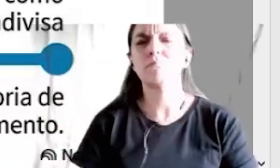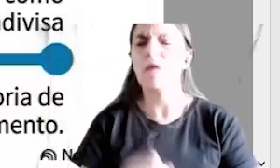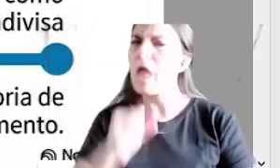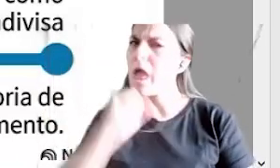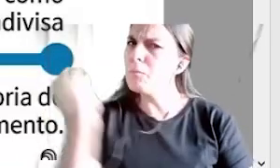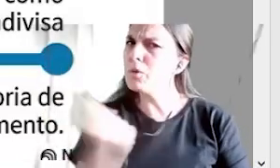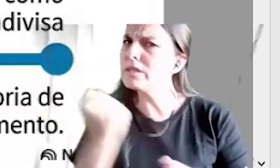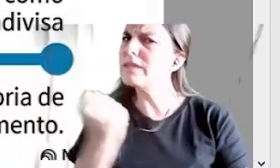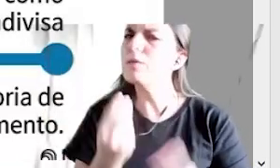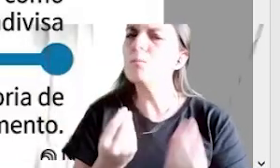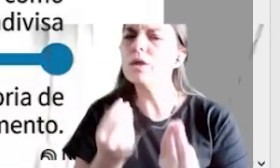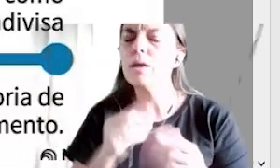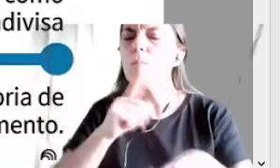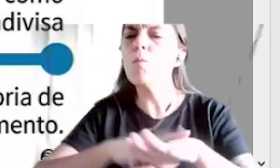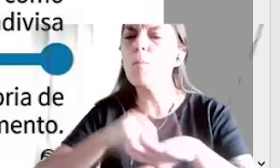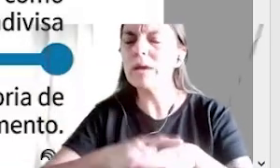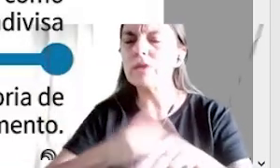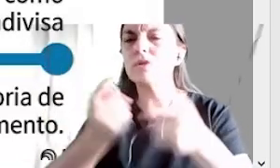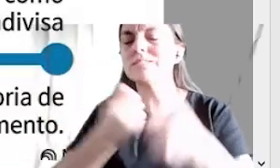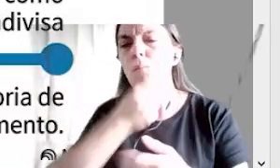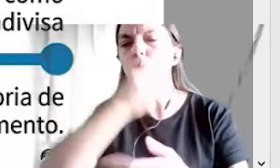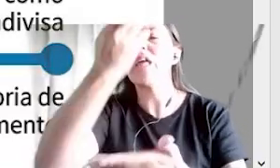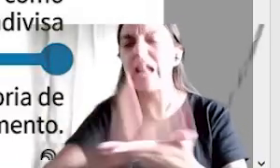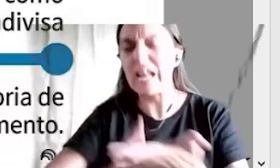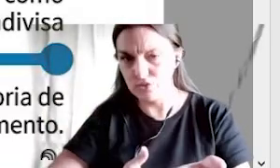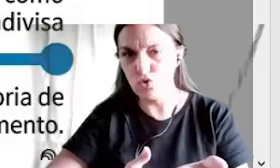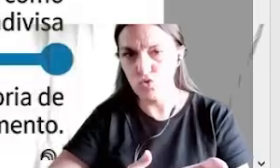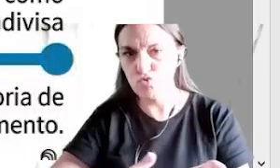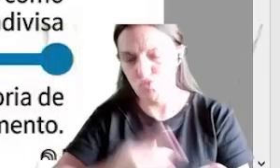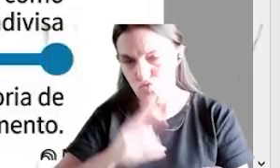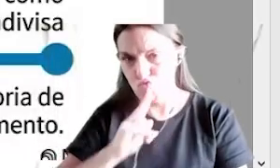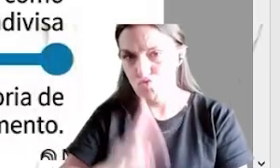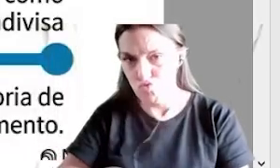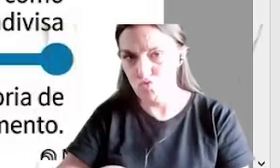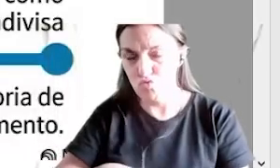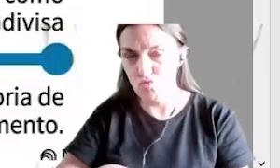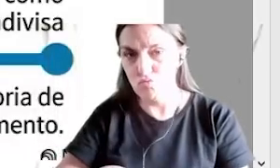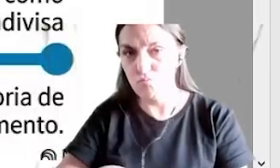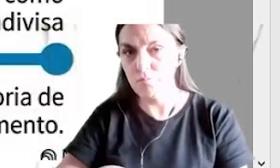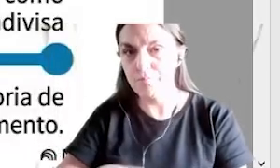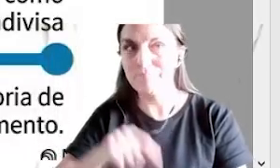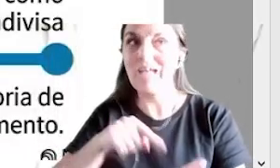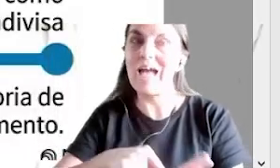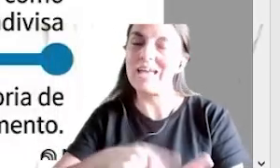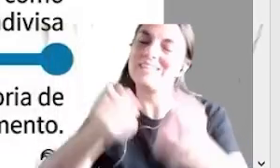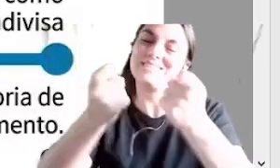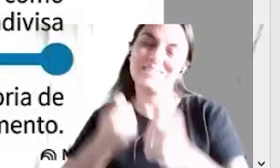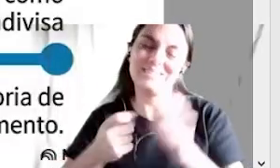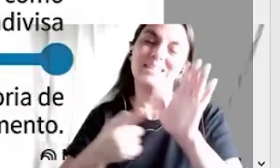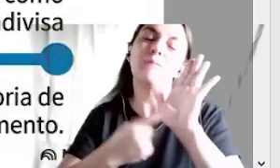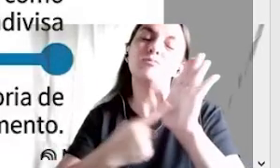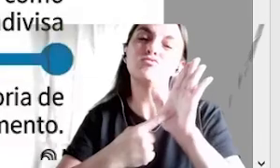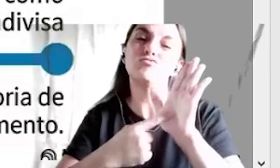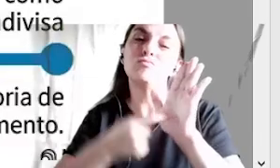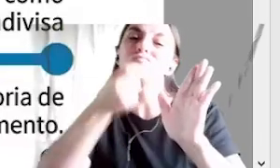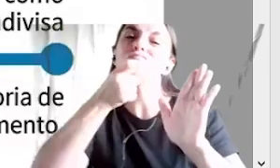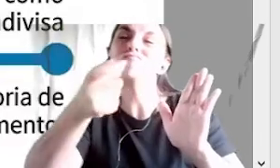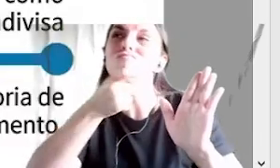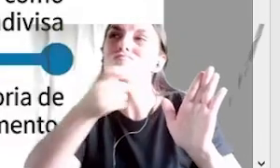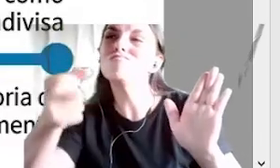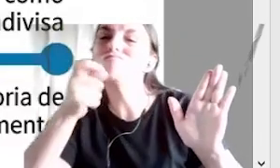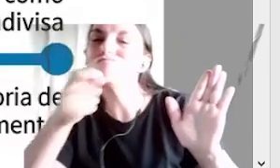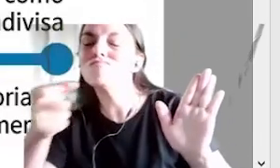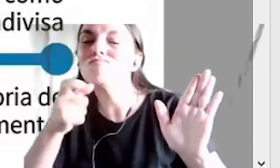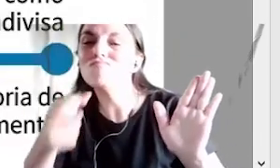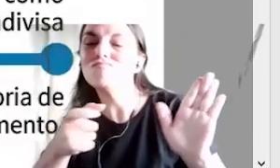hora de hacer una declaración jurada, sí corresponde saber qué conceptos voy a poder tomarme como